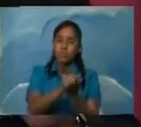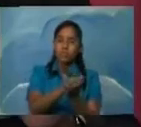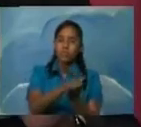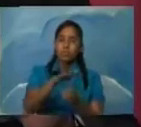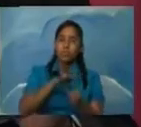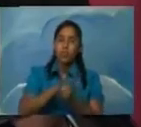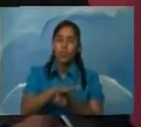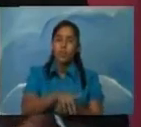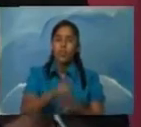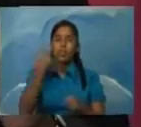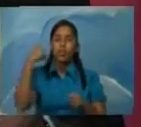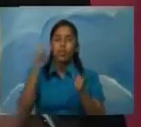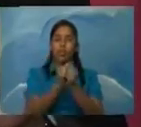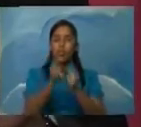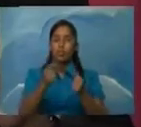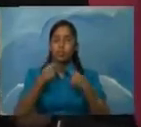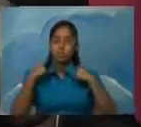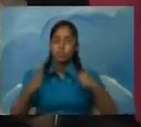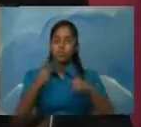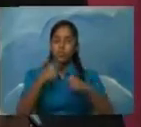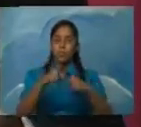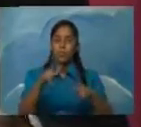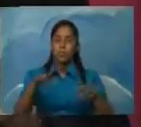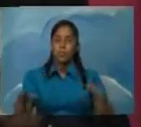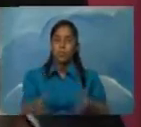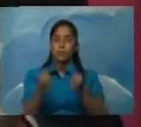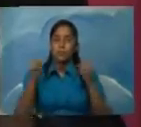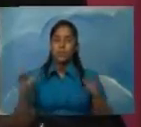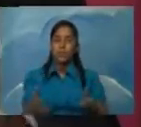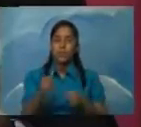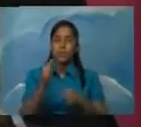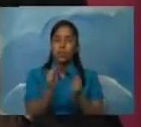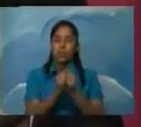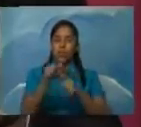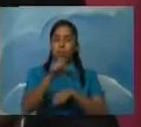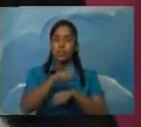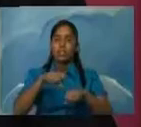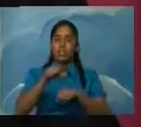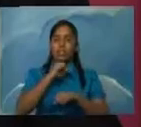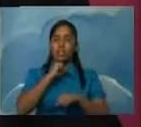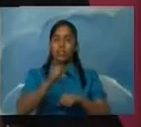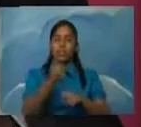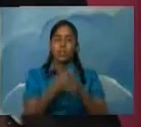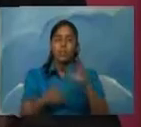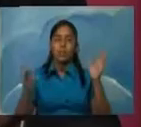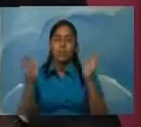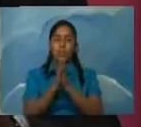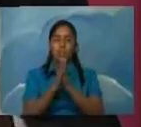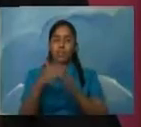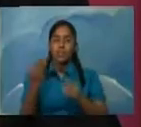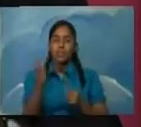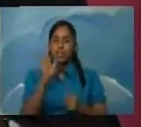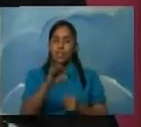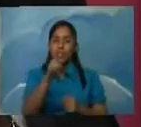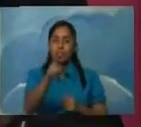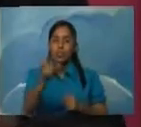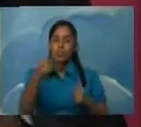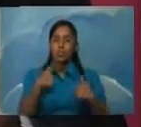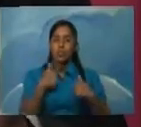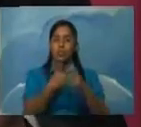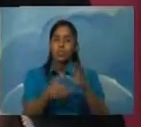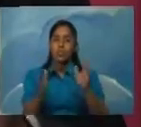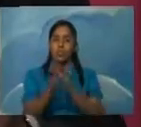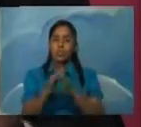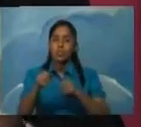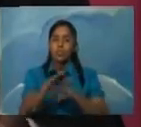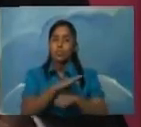sencillamente con levadura, pero amasado con aceite, y el aceite es el Espíritu Santo que está en usted, el Espíritu Santo que